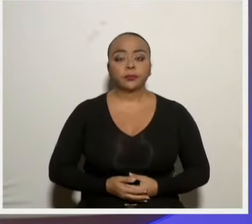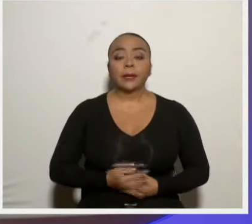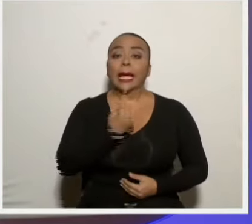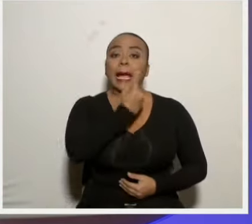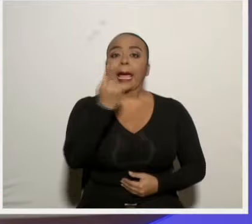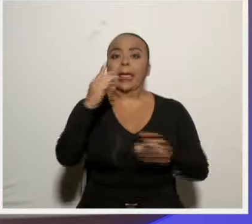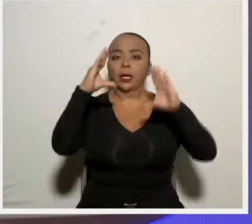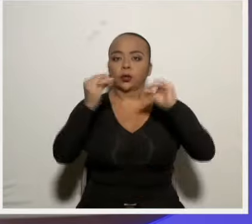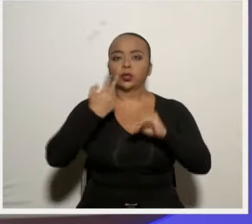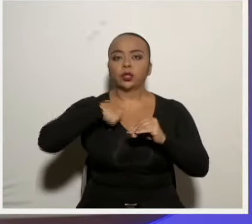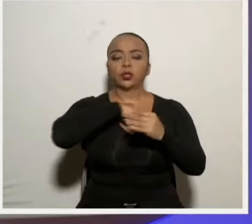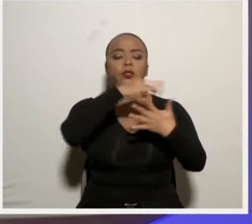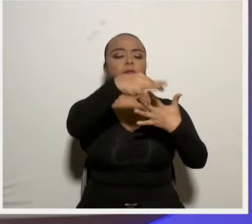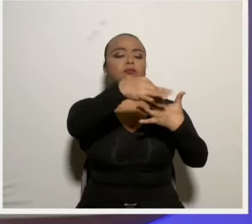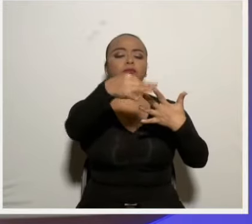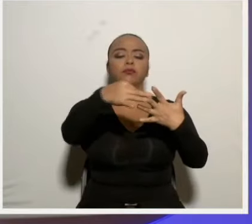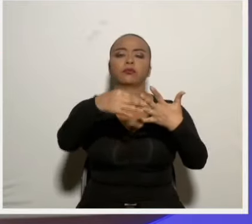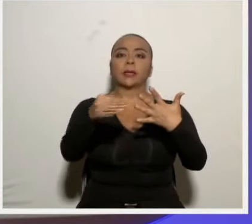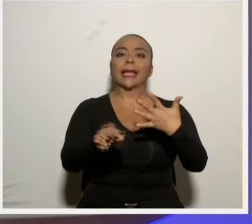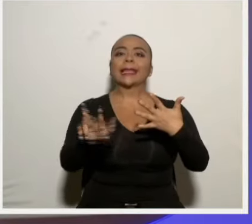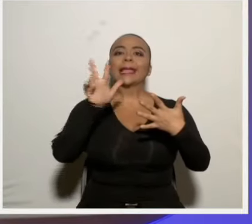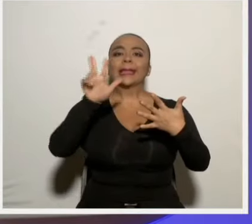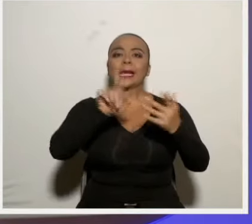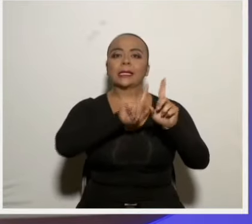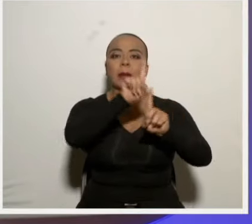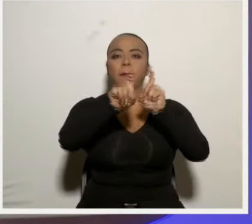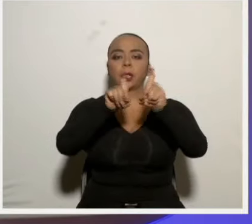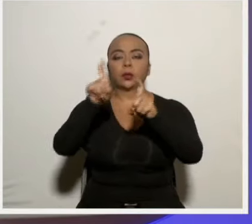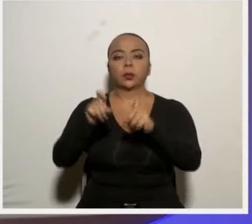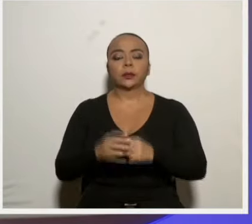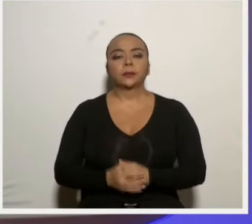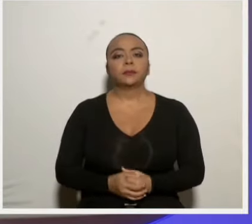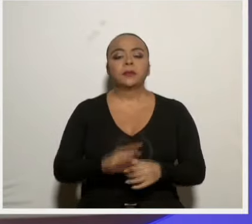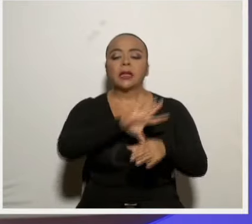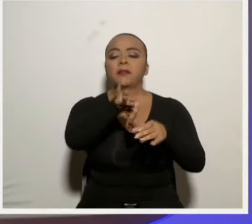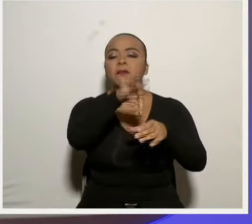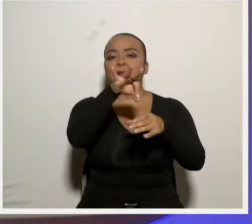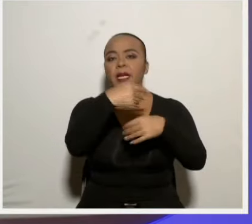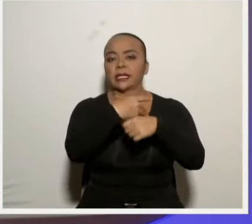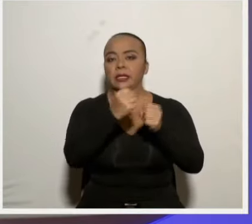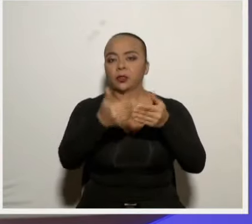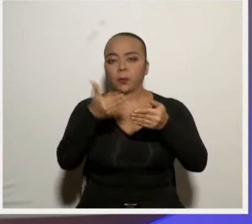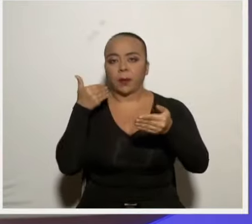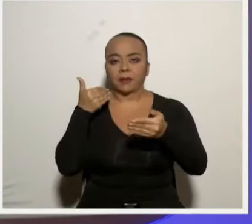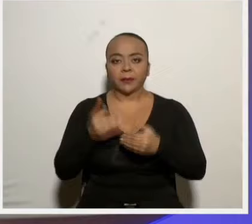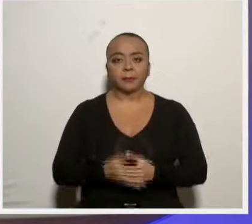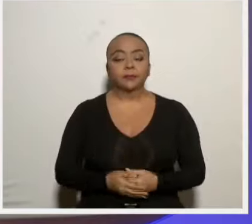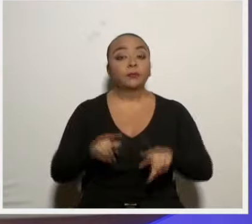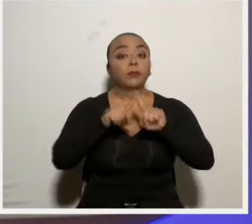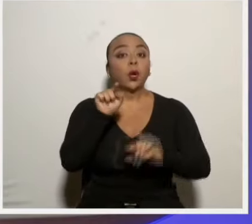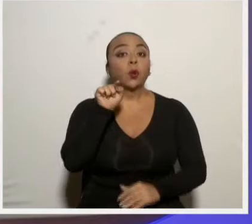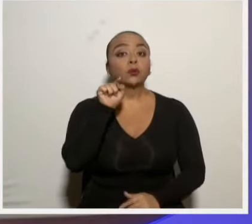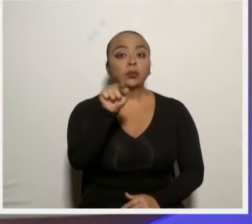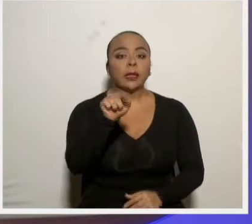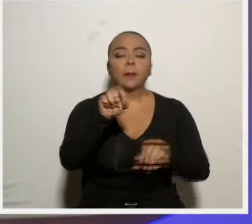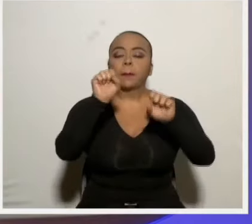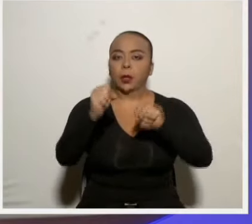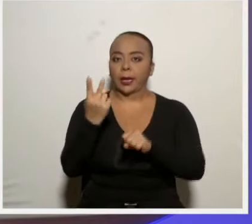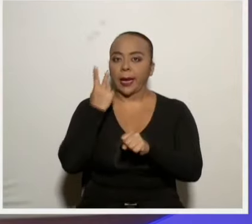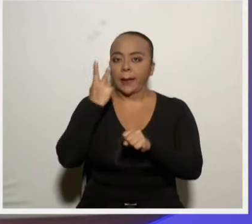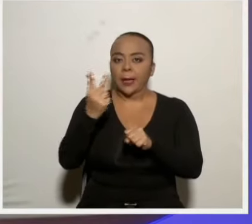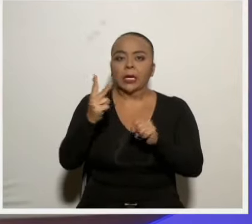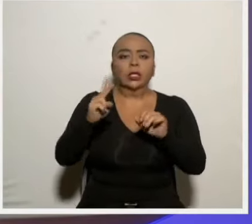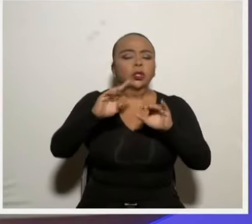noche hemos seleccionado 3 de esas preguntas en una rifa que se realizó previamente, pero usted podrá ver